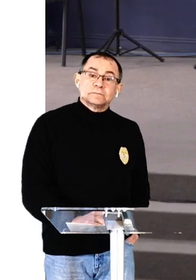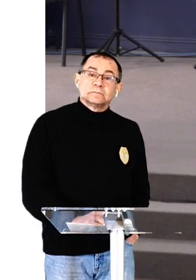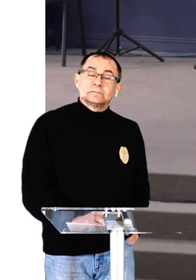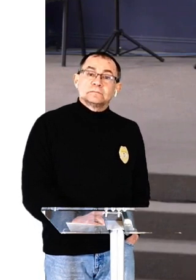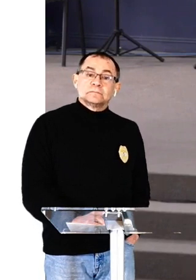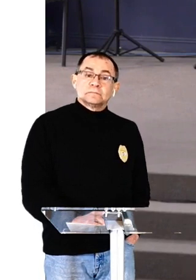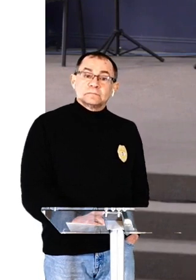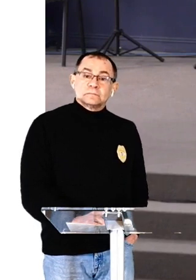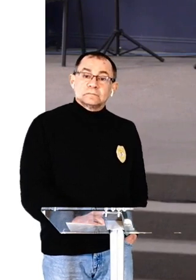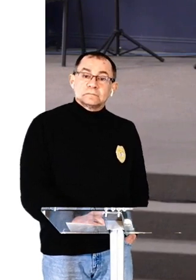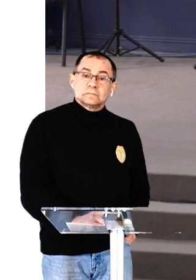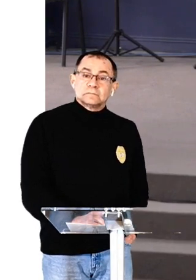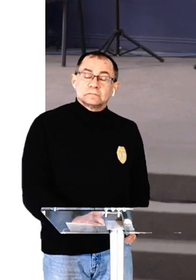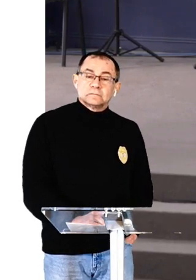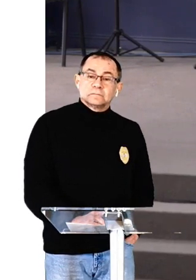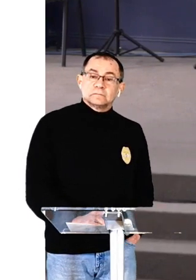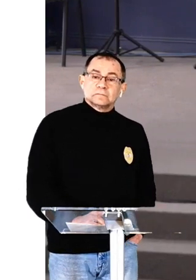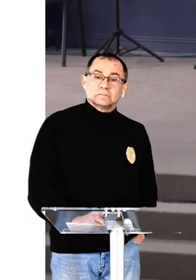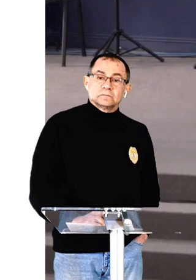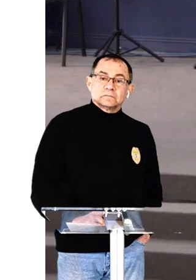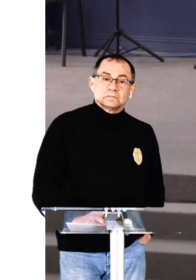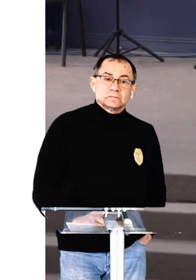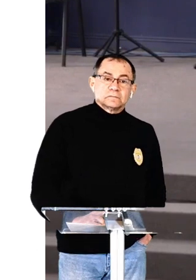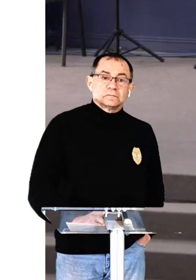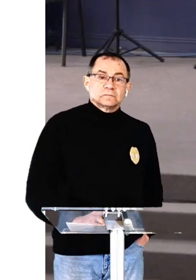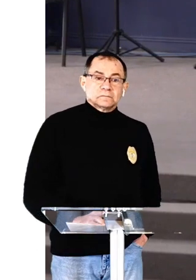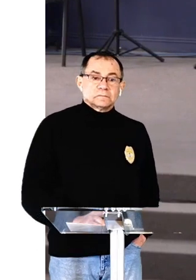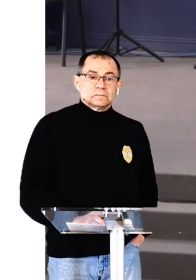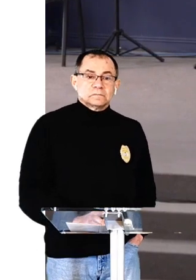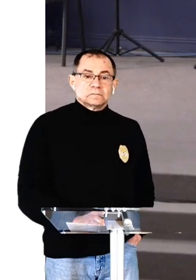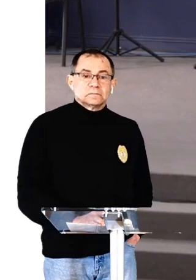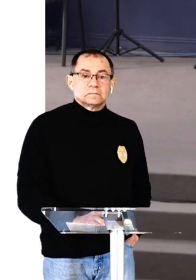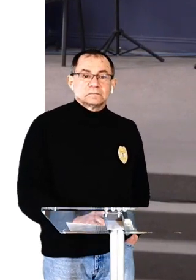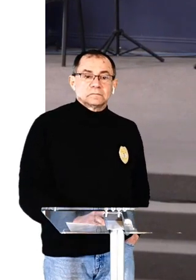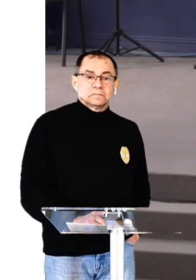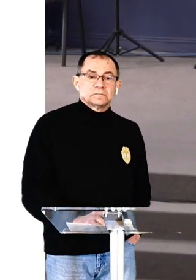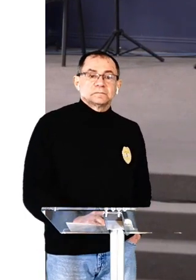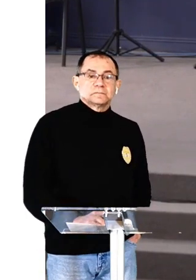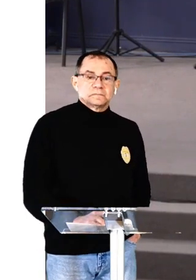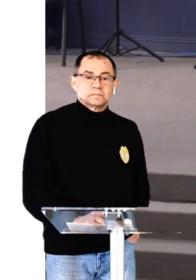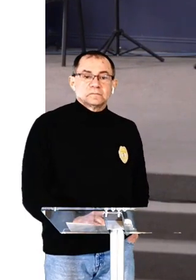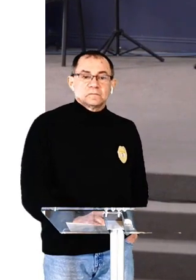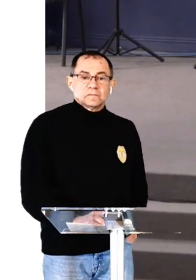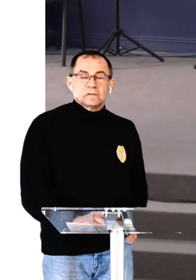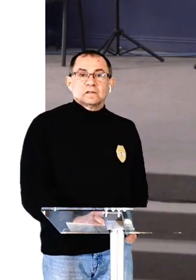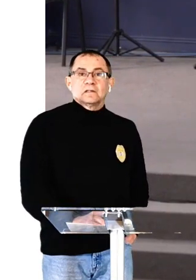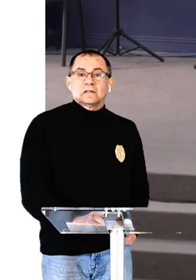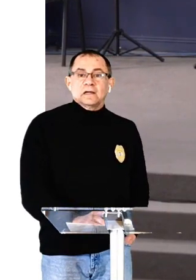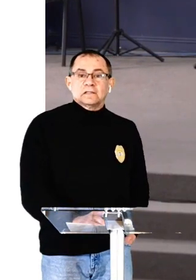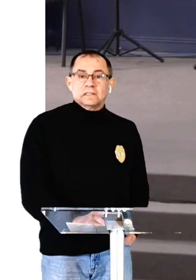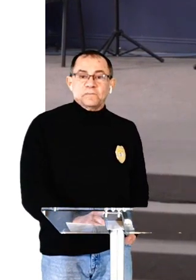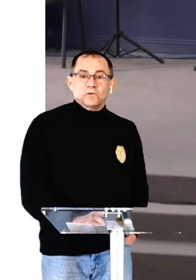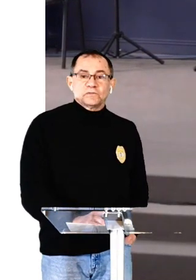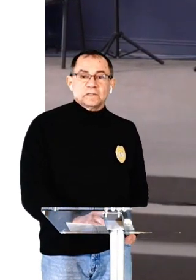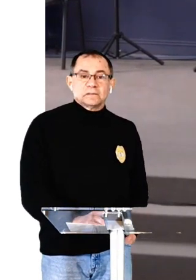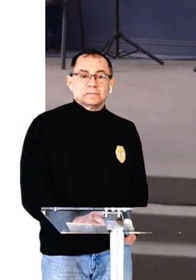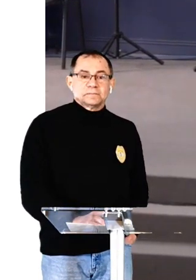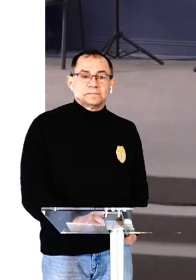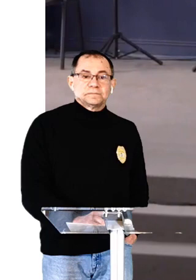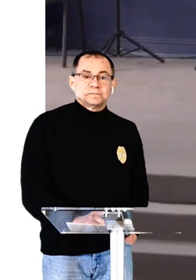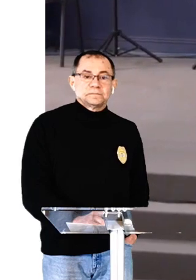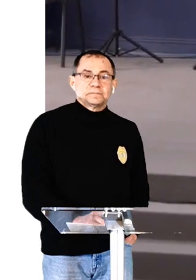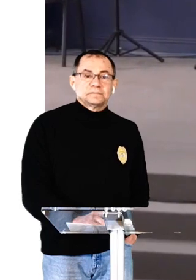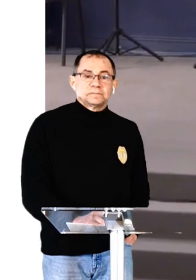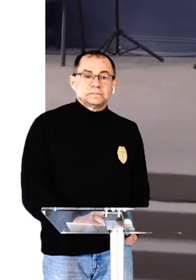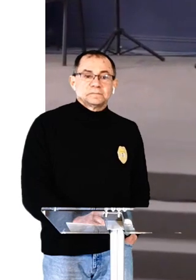esto es para usted. Pero Cristo es grande, hermano. Por eso dele la gloria, dele la alabanza y toda exaltación a